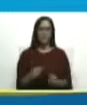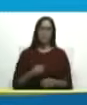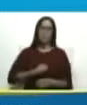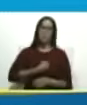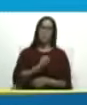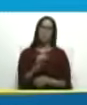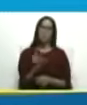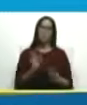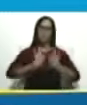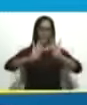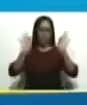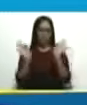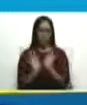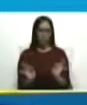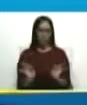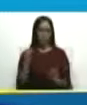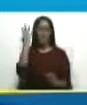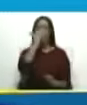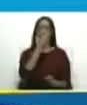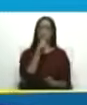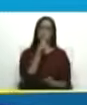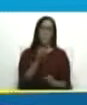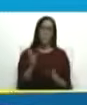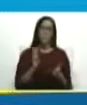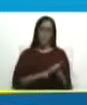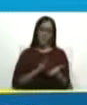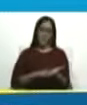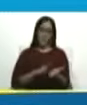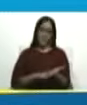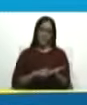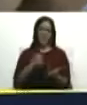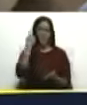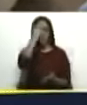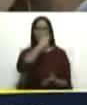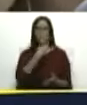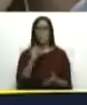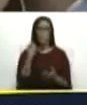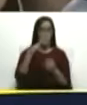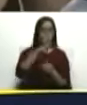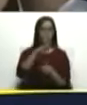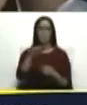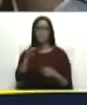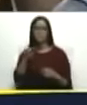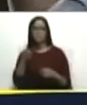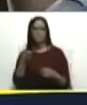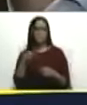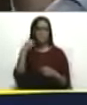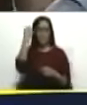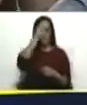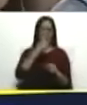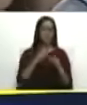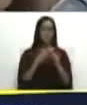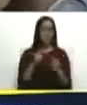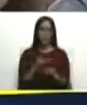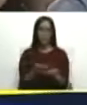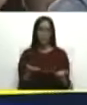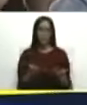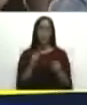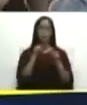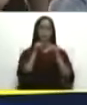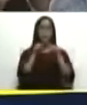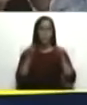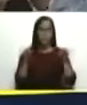multiforme, hermoso, de verdad. Yo veo el rostro de todos ustedes y ustedes son los